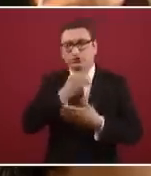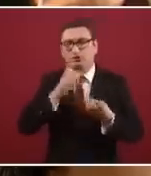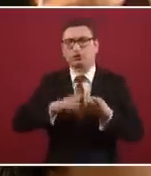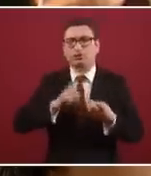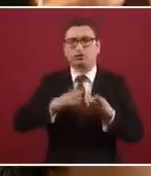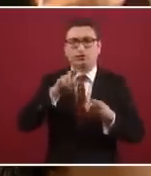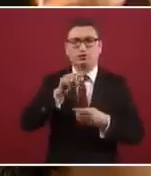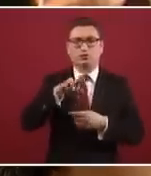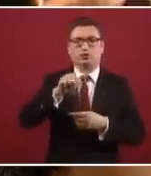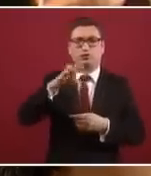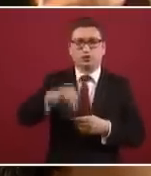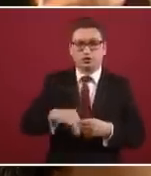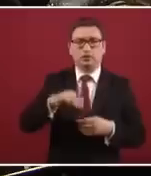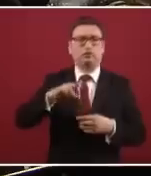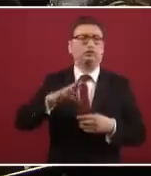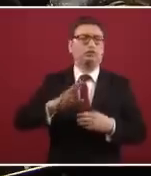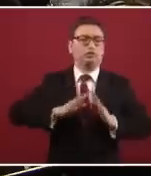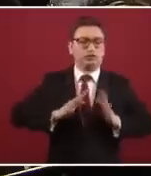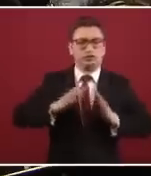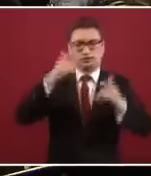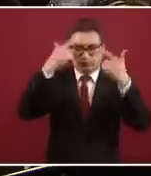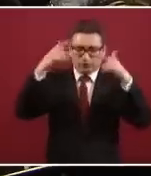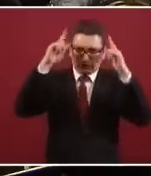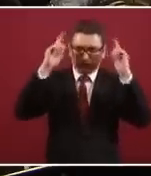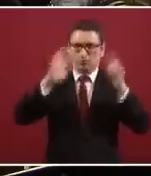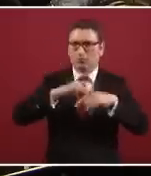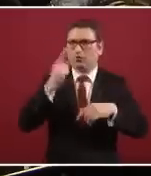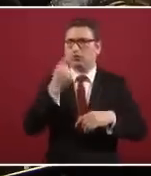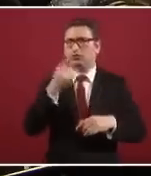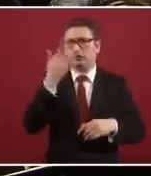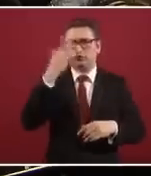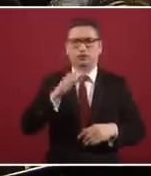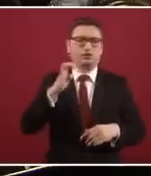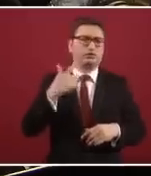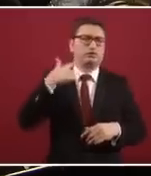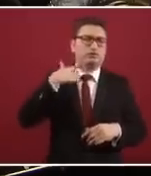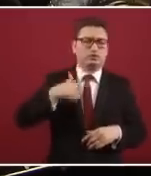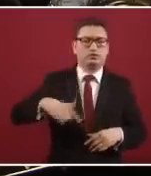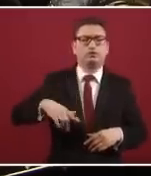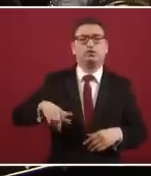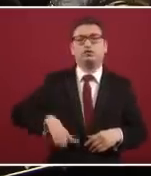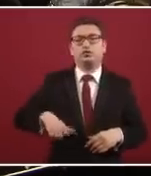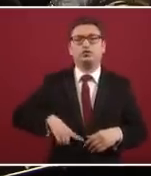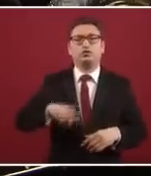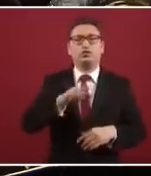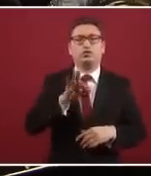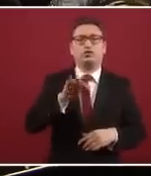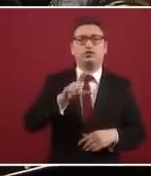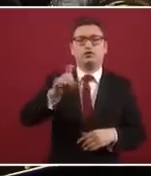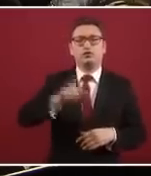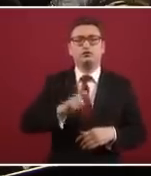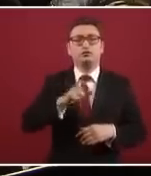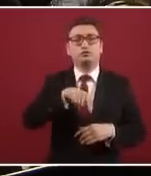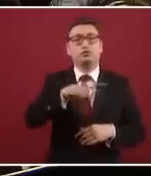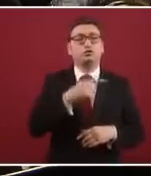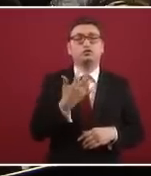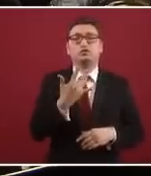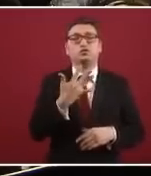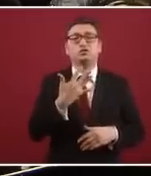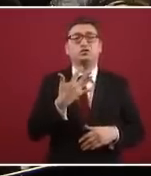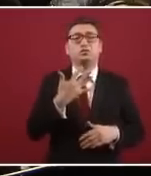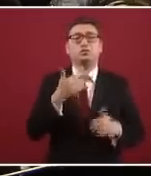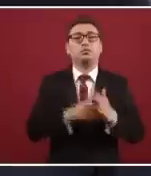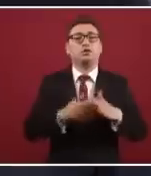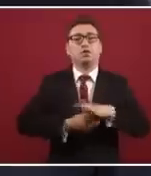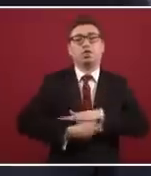porque hay antecedentes, por ejemplo, en el gobierno de Fox, ese examen se traficaba en 50,000 pesos, en el